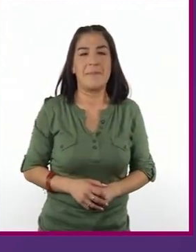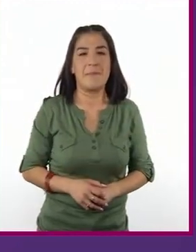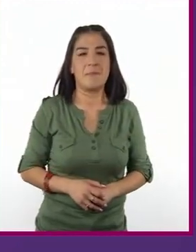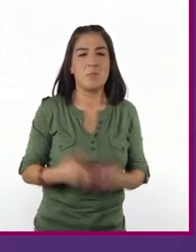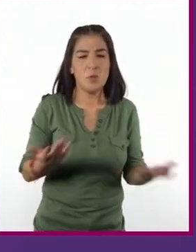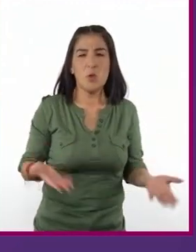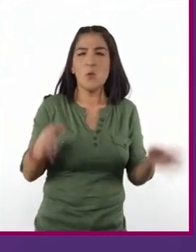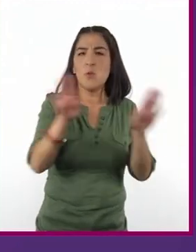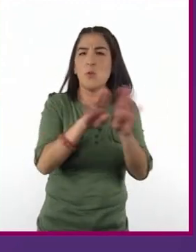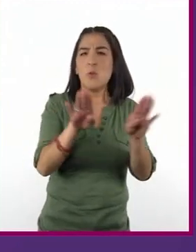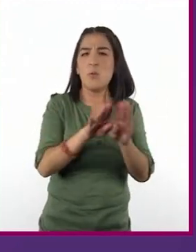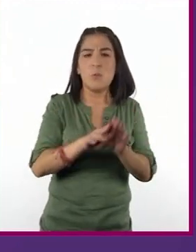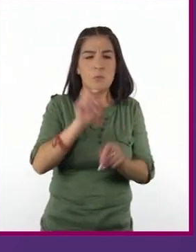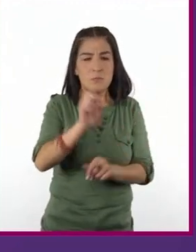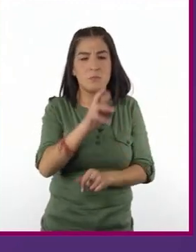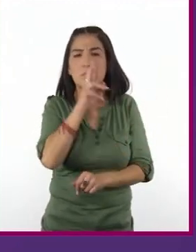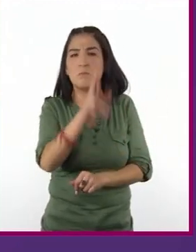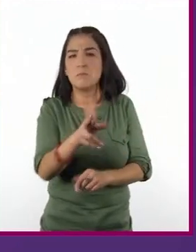¿Cómo es la recta resultante?